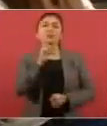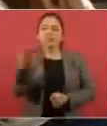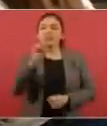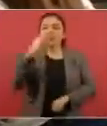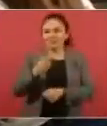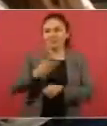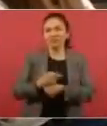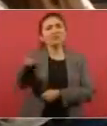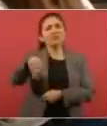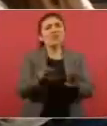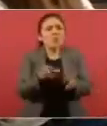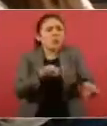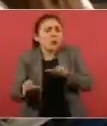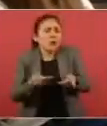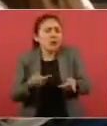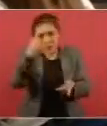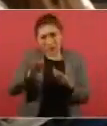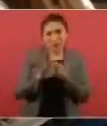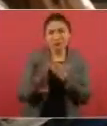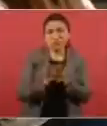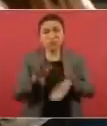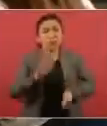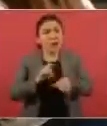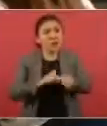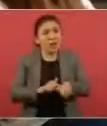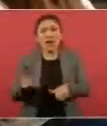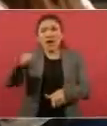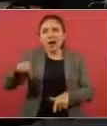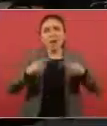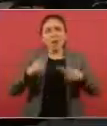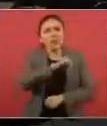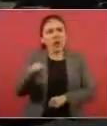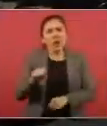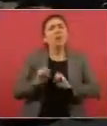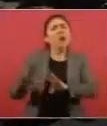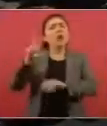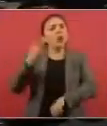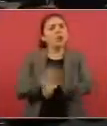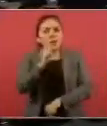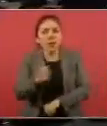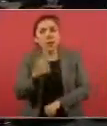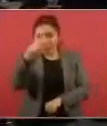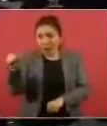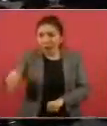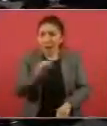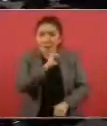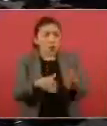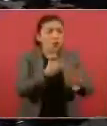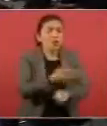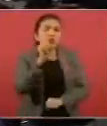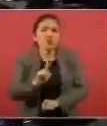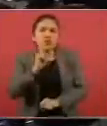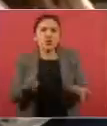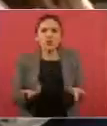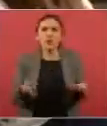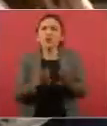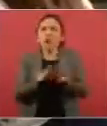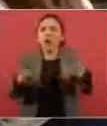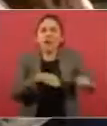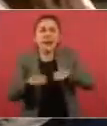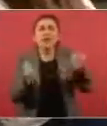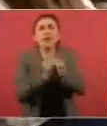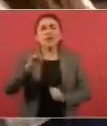¿cuál es la estrategia del gobierno federal para evitar que continúe la impunidad en este tipo de agresiones contra mujeres? ¿Cómo se está trabajando con las